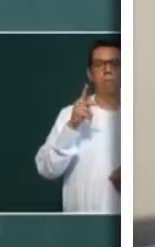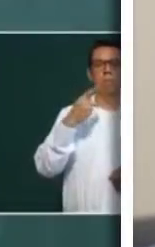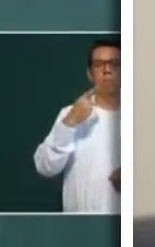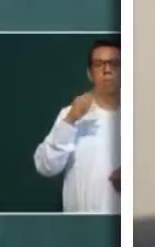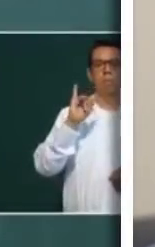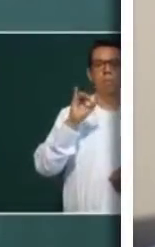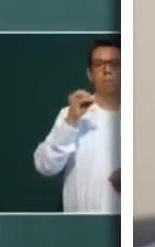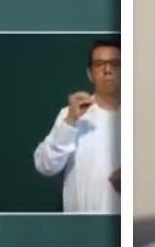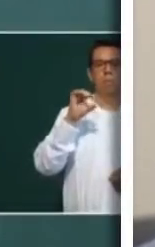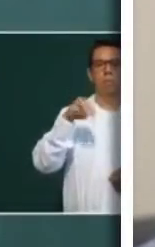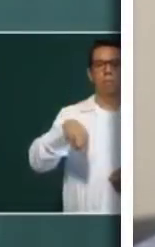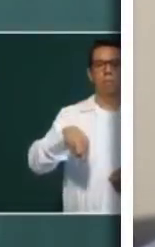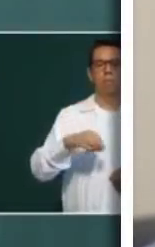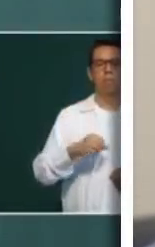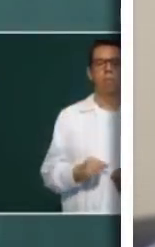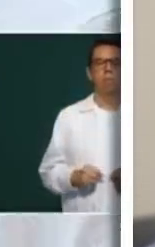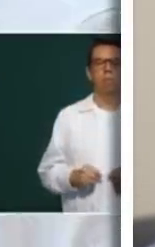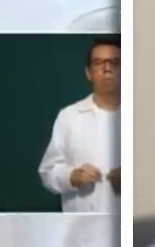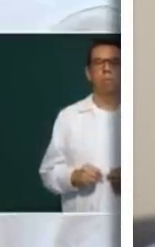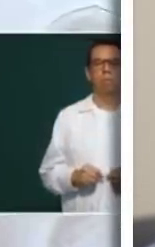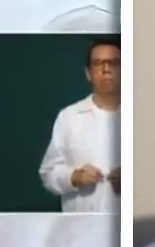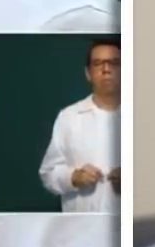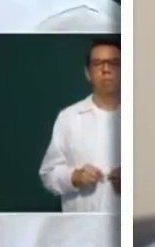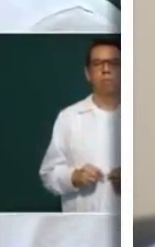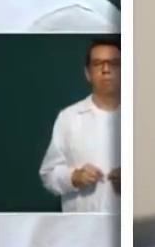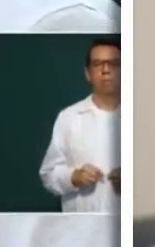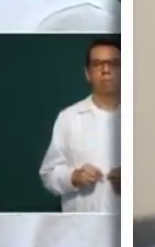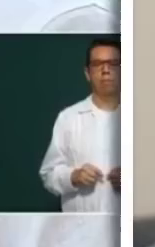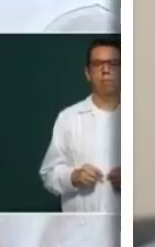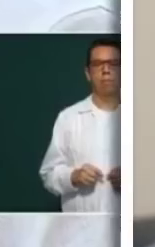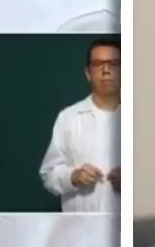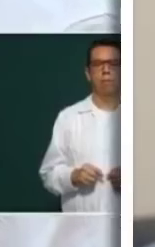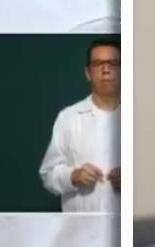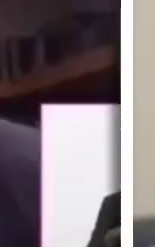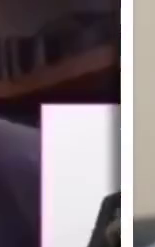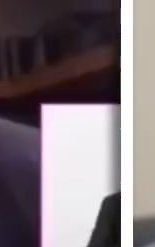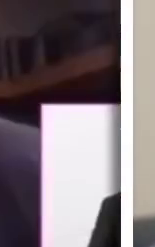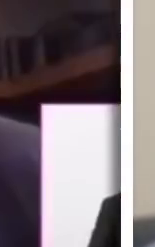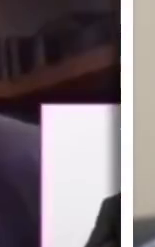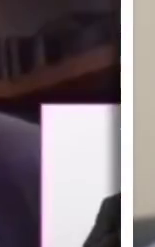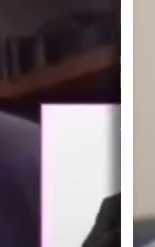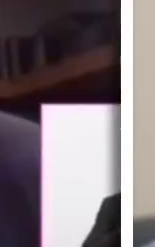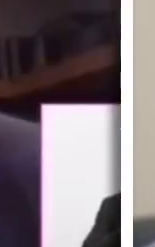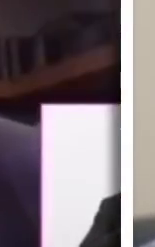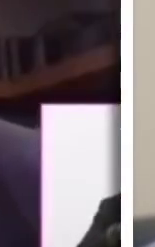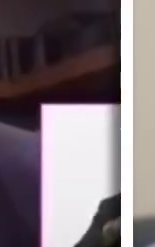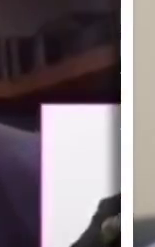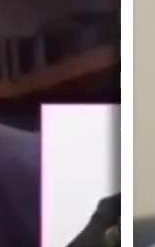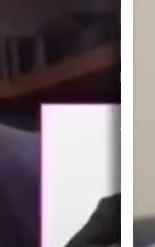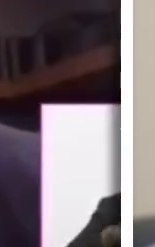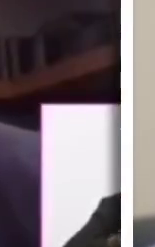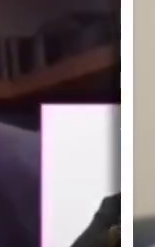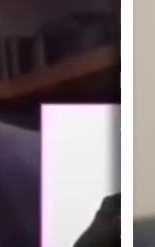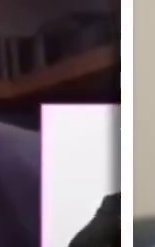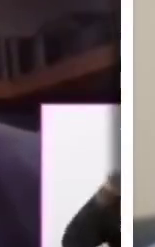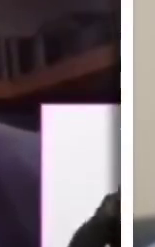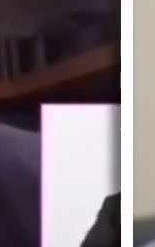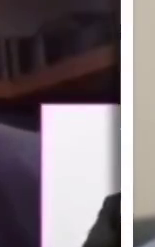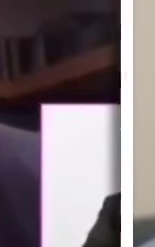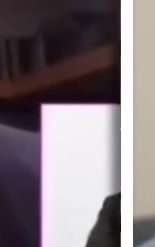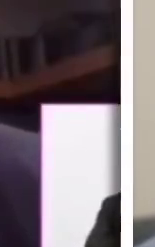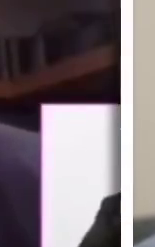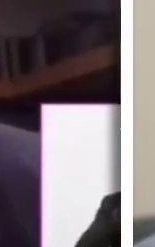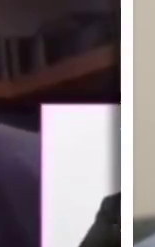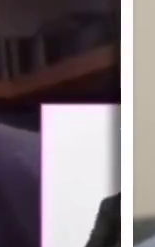de medios nacionales como reforma se investigó cuánto es lo que cobra justamente en el sistema público de la radiodifusión porque en las páginas de